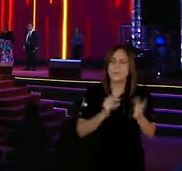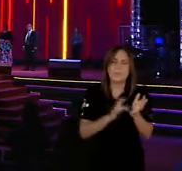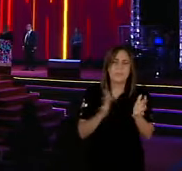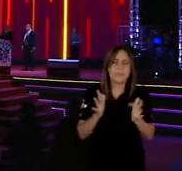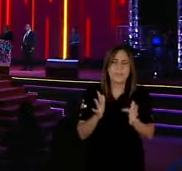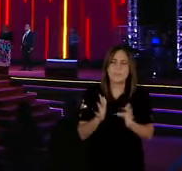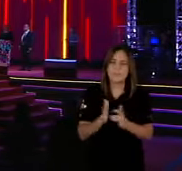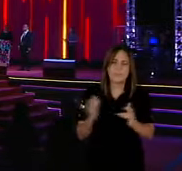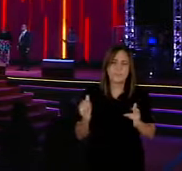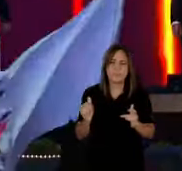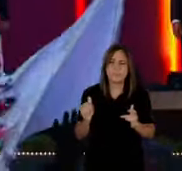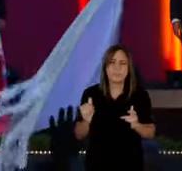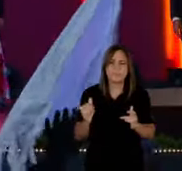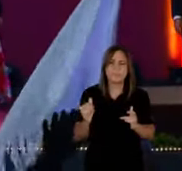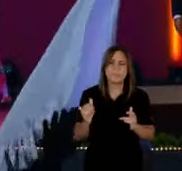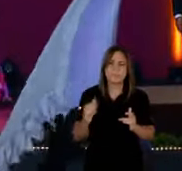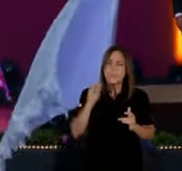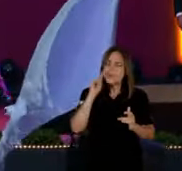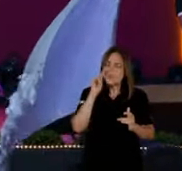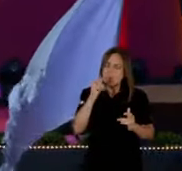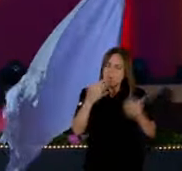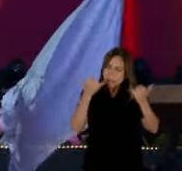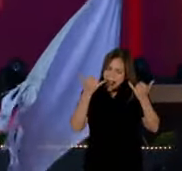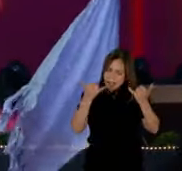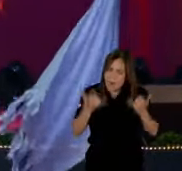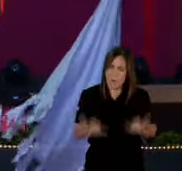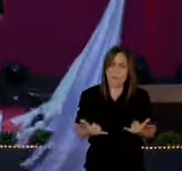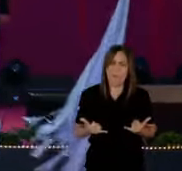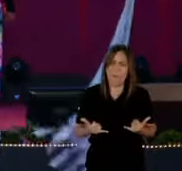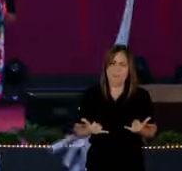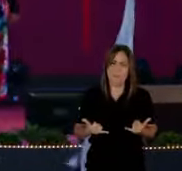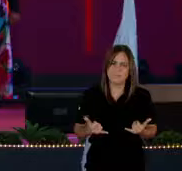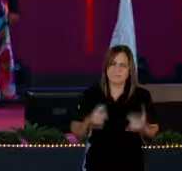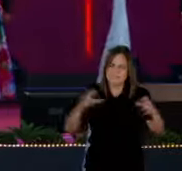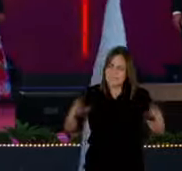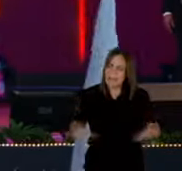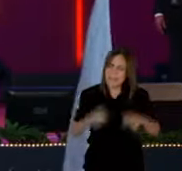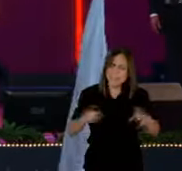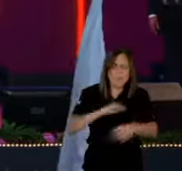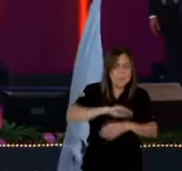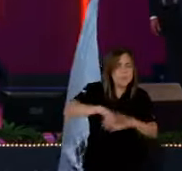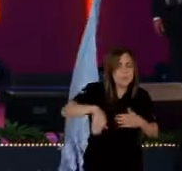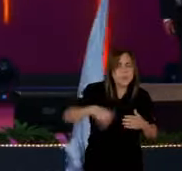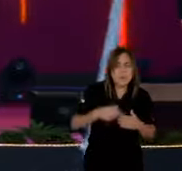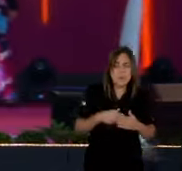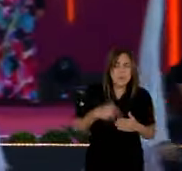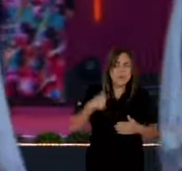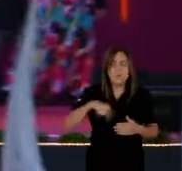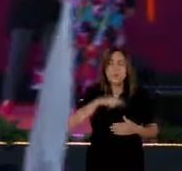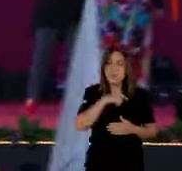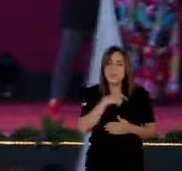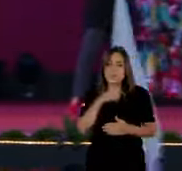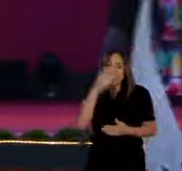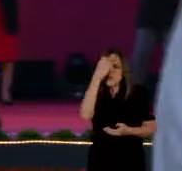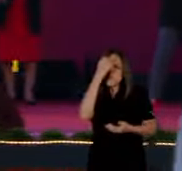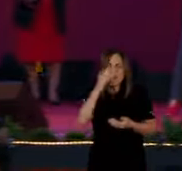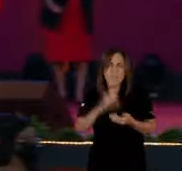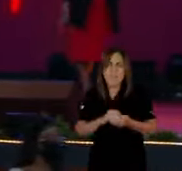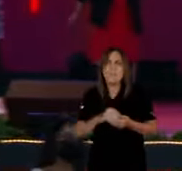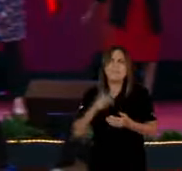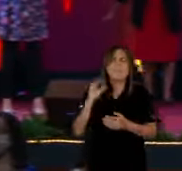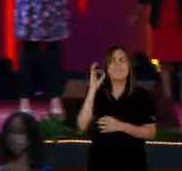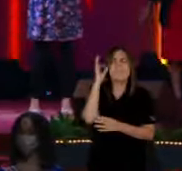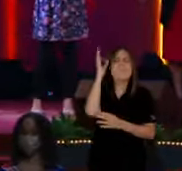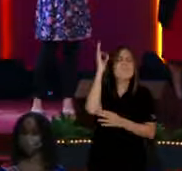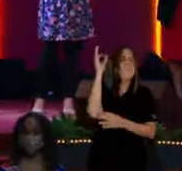tomaría años, tú comienzas a acelerar y comienzas, Señor, a entregar. Alguien lo está creyendo por este lado, por acá. Yo